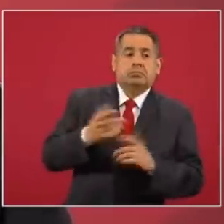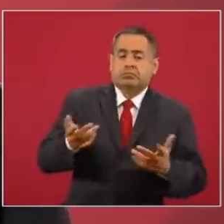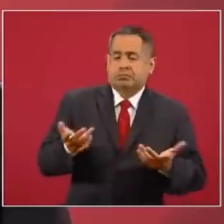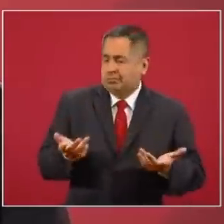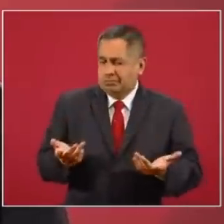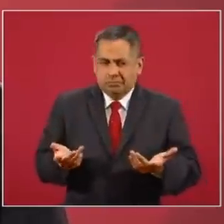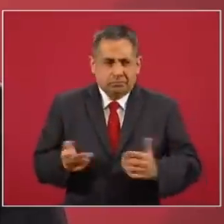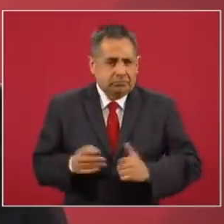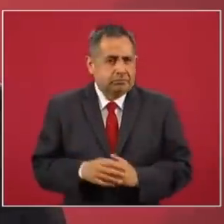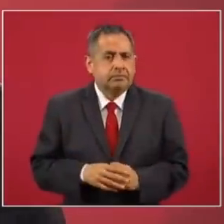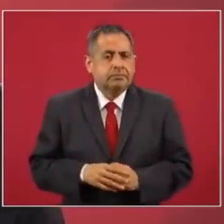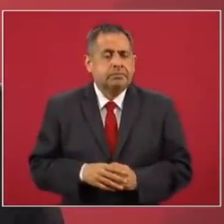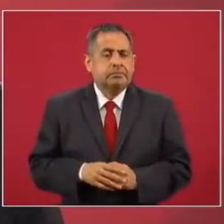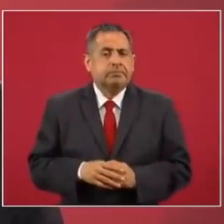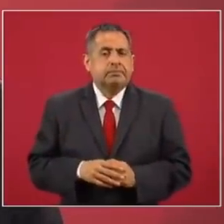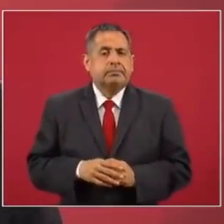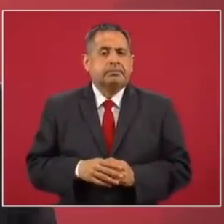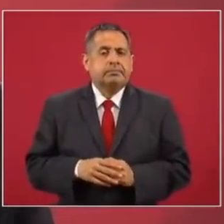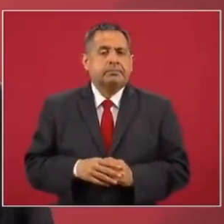y es